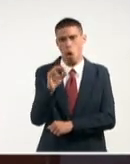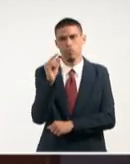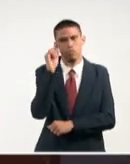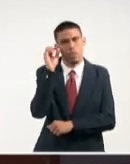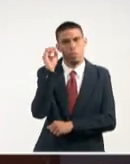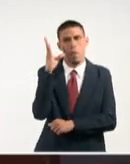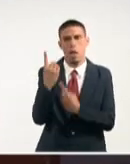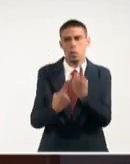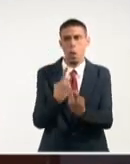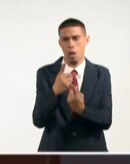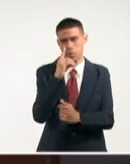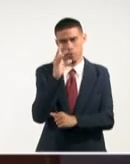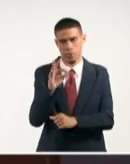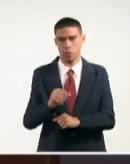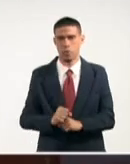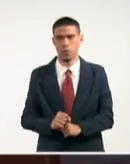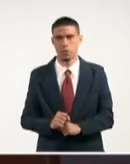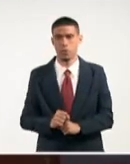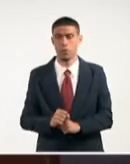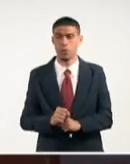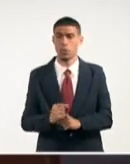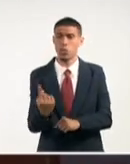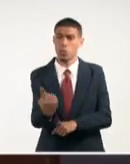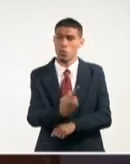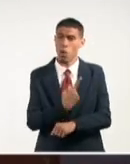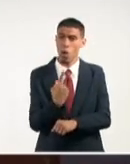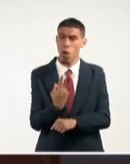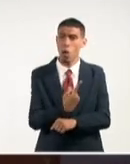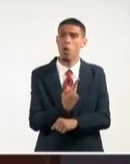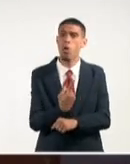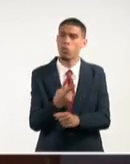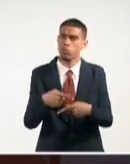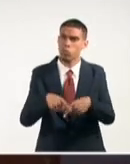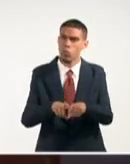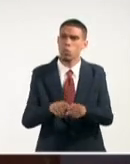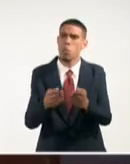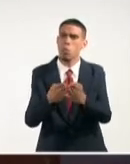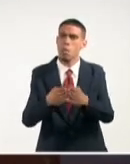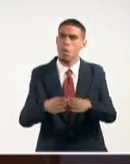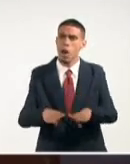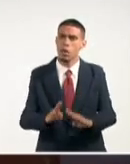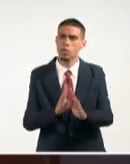hemos construido entre todos de forma paciente,